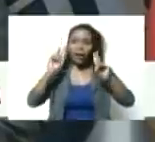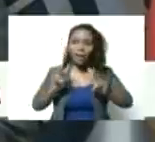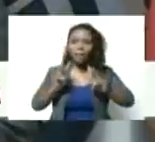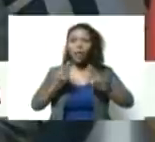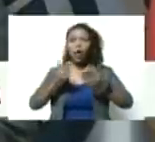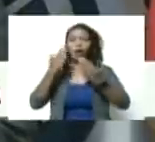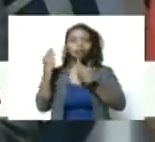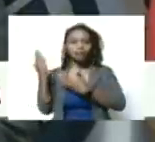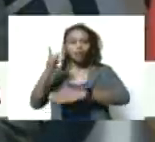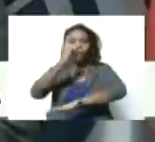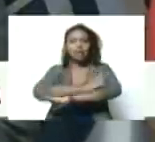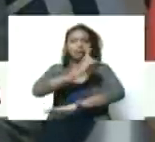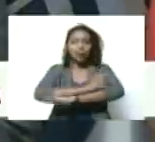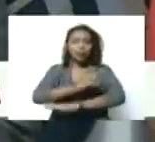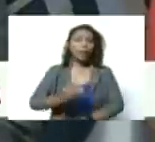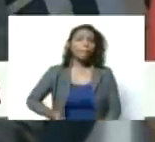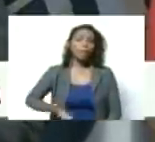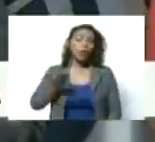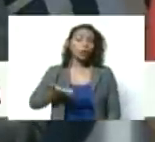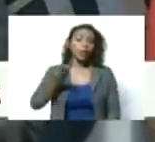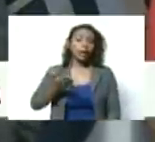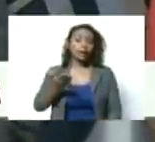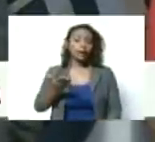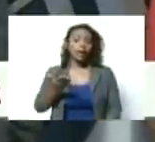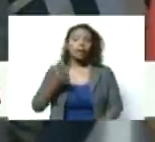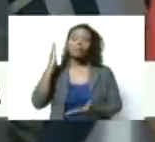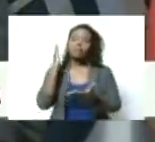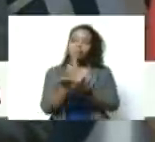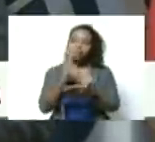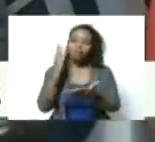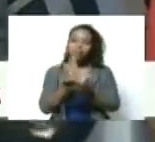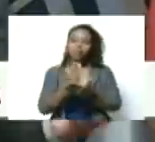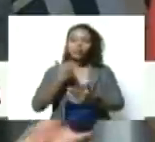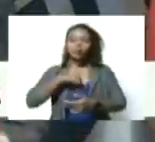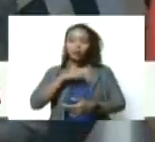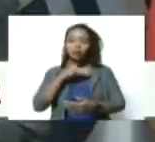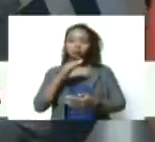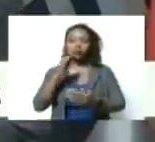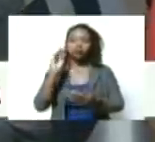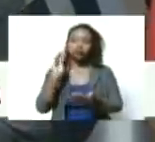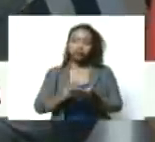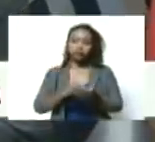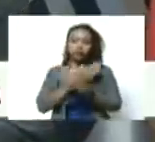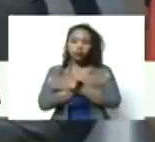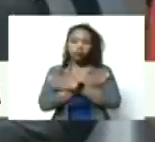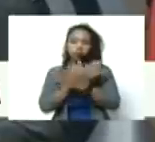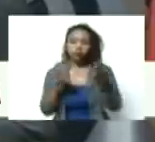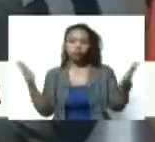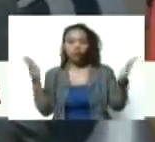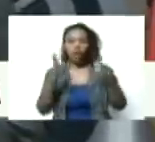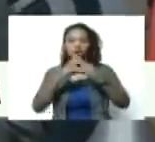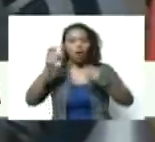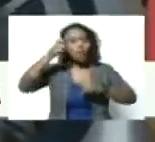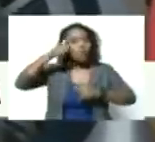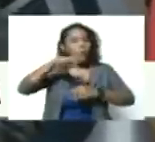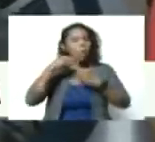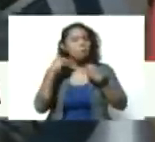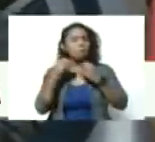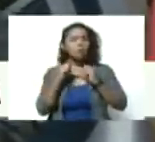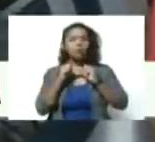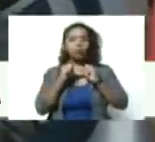esta disciplina tan importante, y siempre nos ponemos a la orden de todo nuestro pueblo para